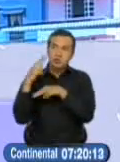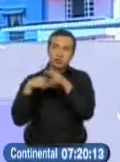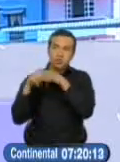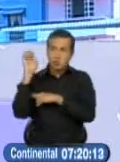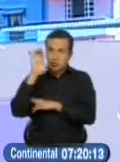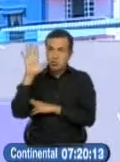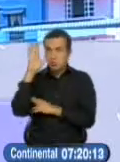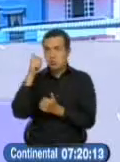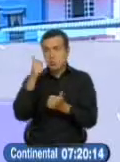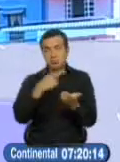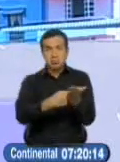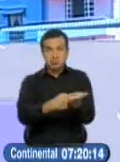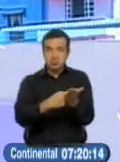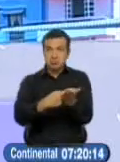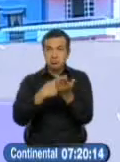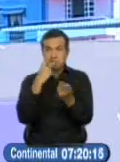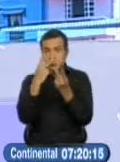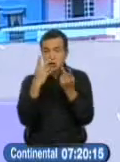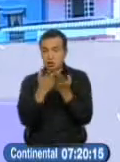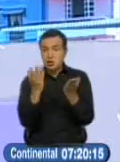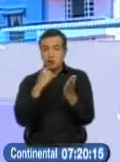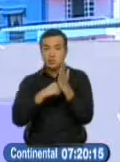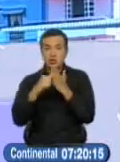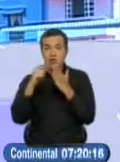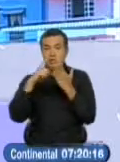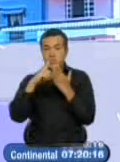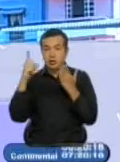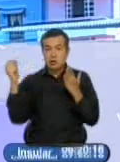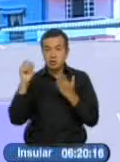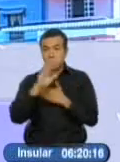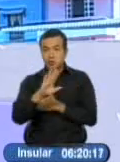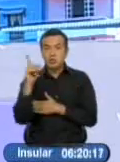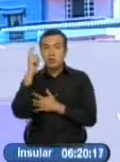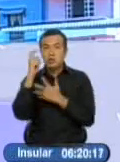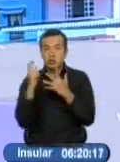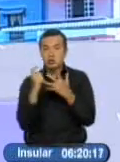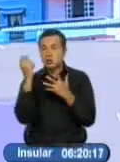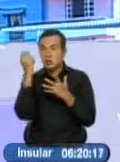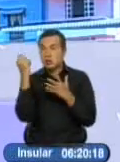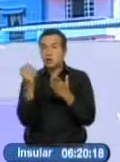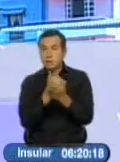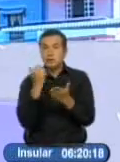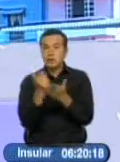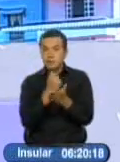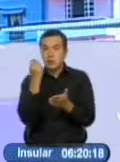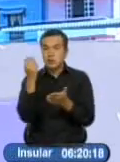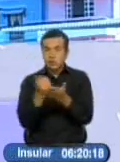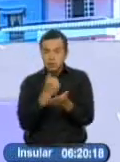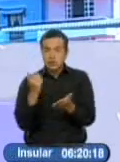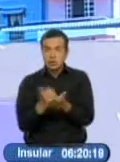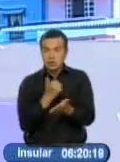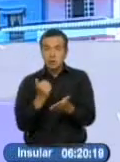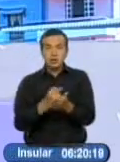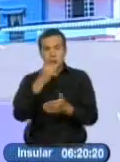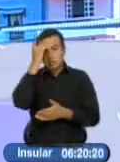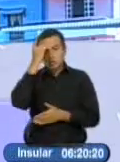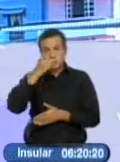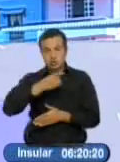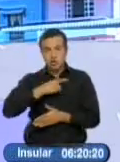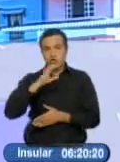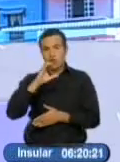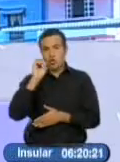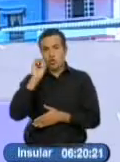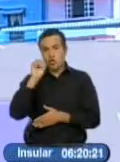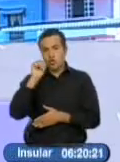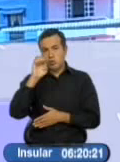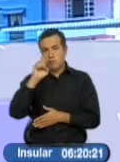Europa, por ejemplo. Veíamos un Ministerio de Finanzas que tenía la necesidad de recaudar cada vez más fondos, por lo tanto decisiones del COMEX